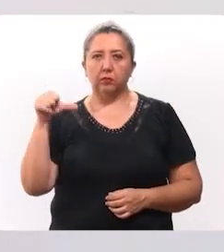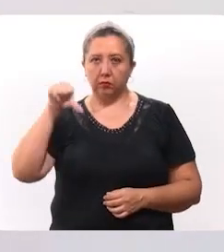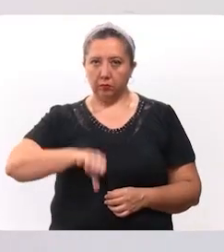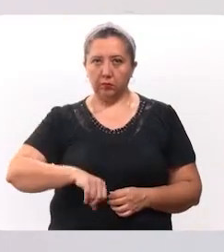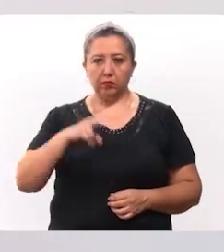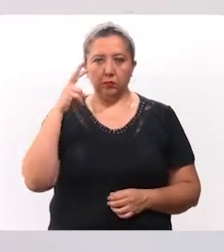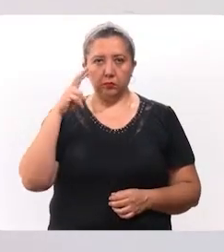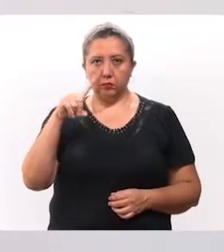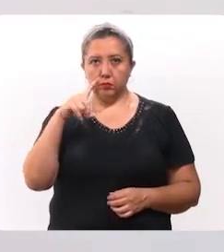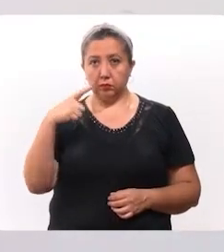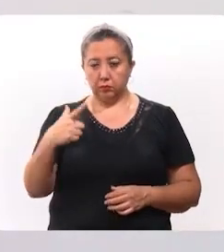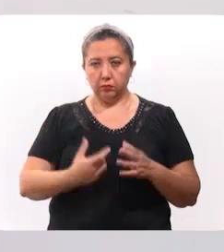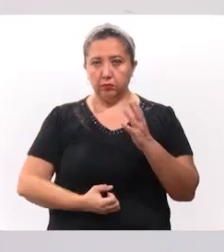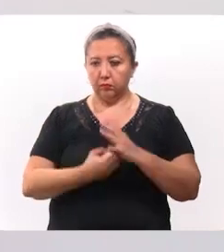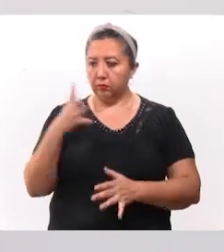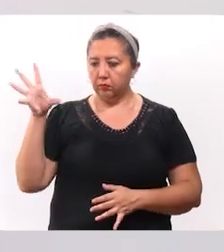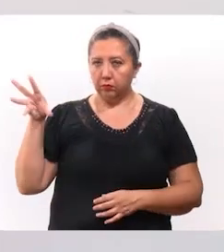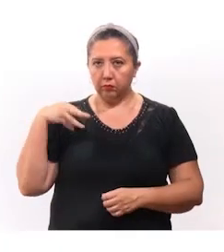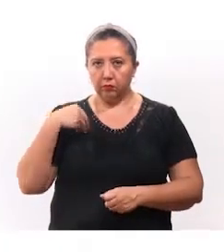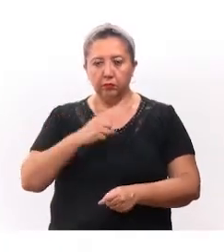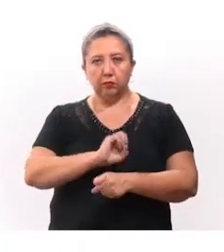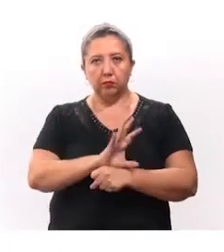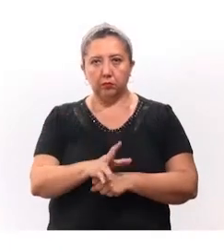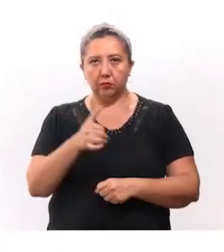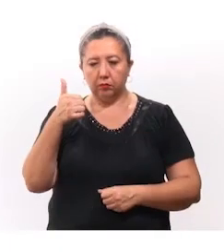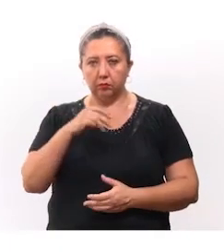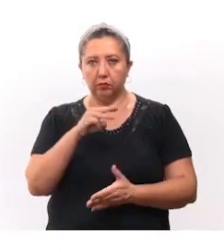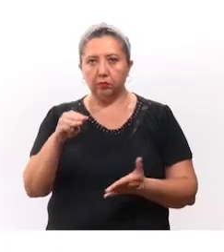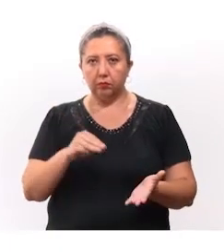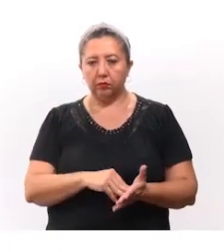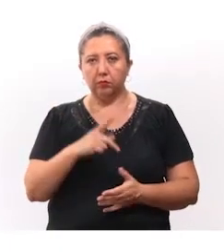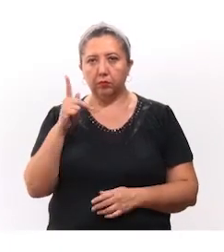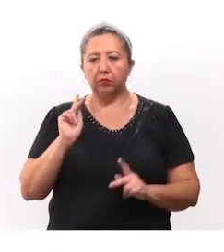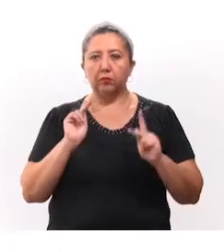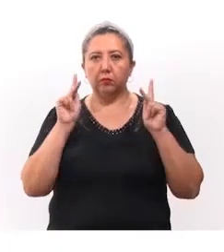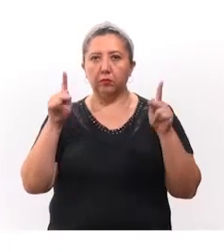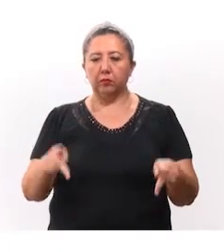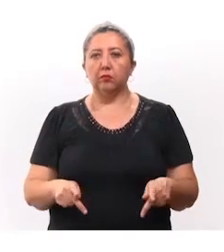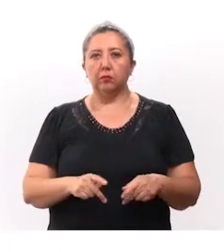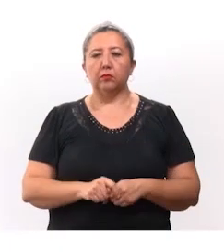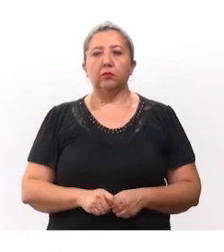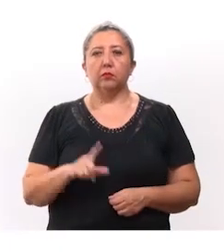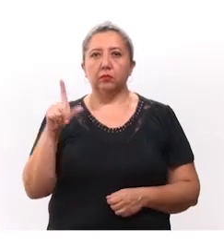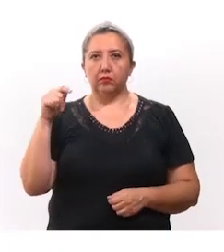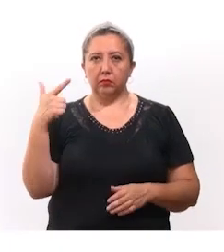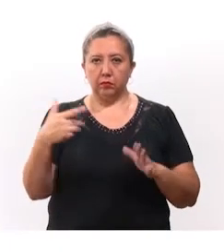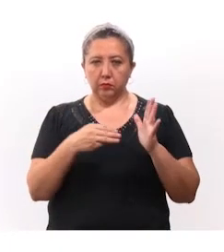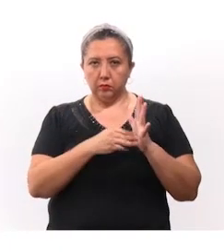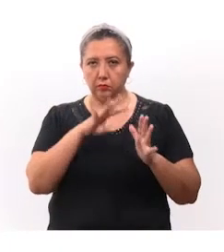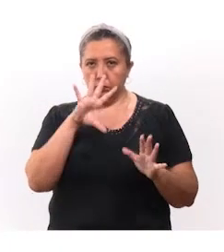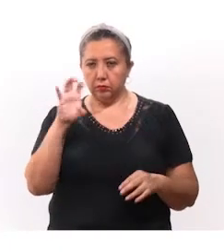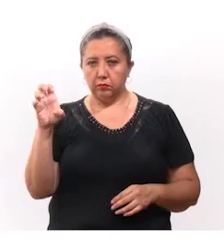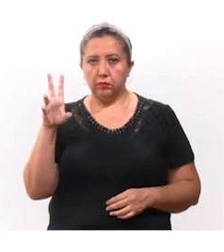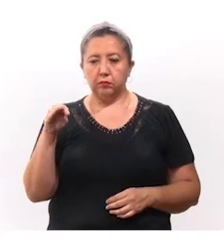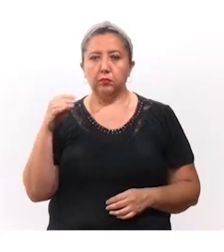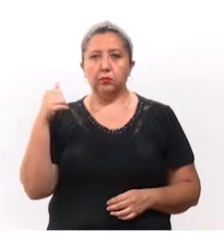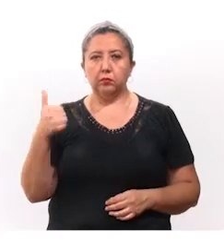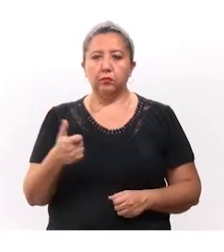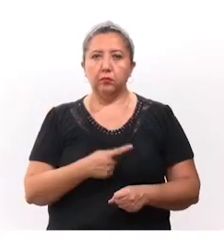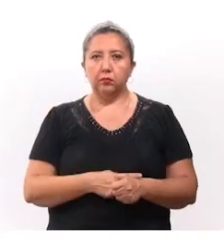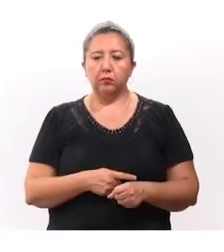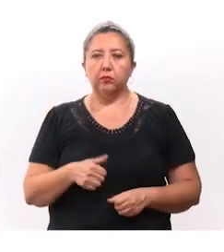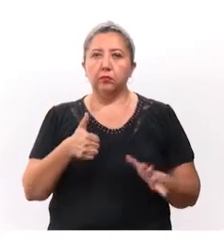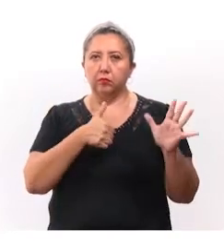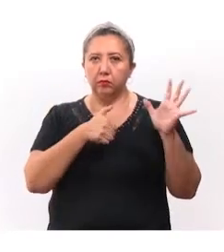Hoy se detectaron 7 nuevos contagios de coronavirus, 6 en Mérida, 1 en Progreso. De los 77.596 casos